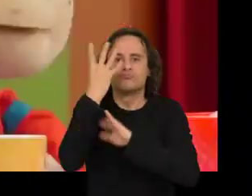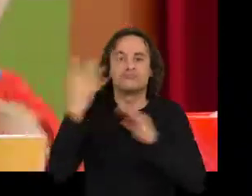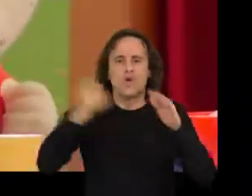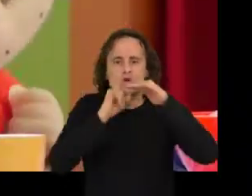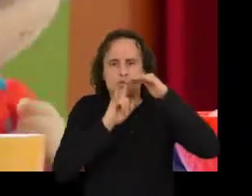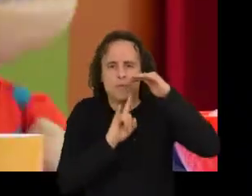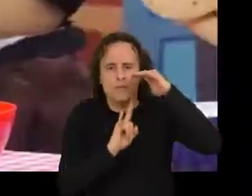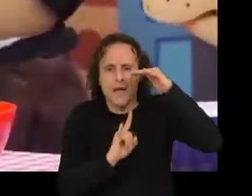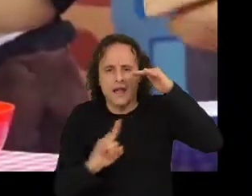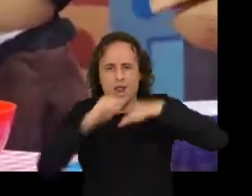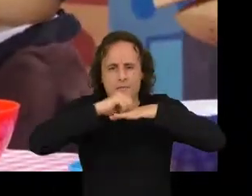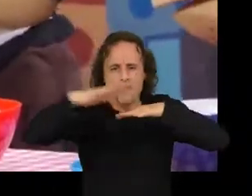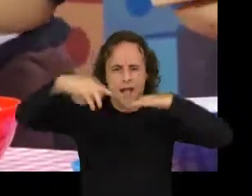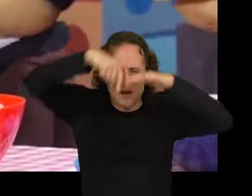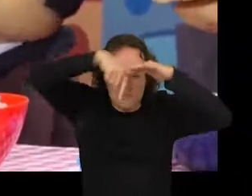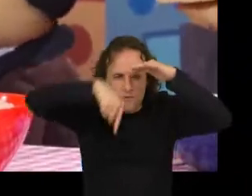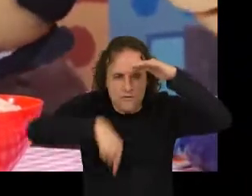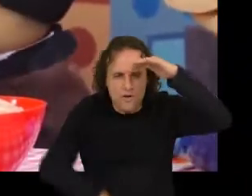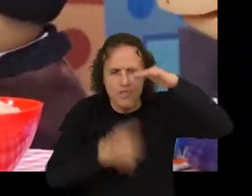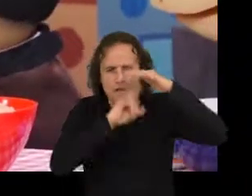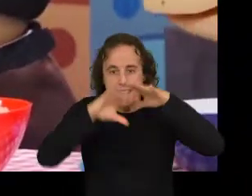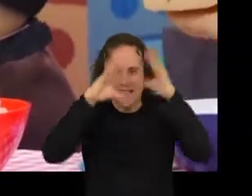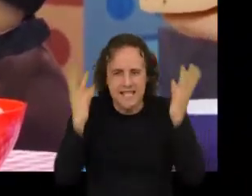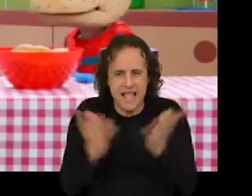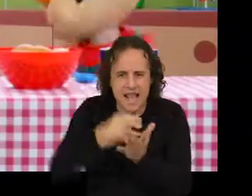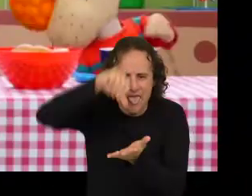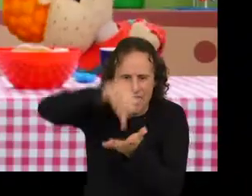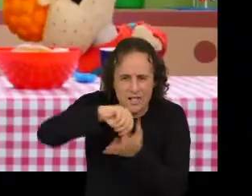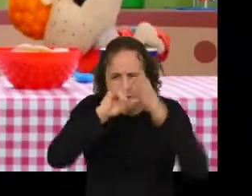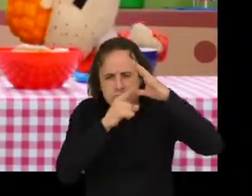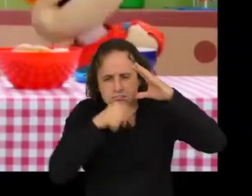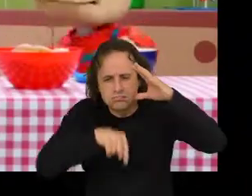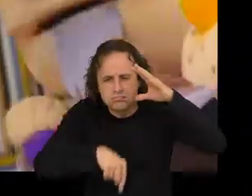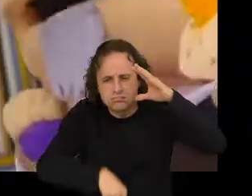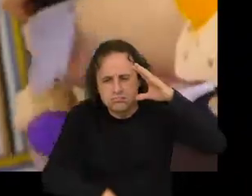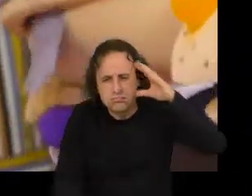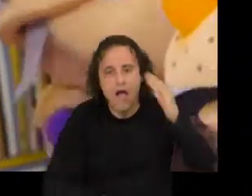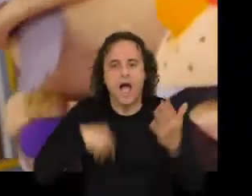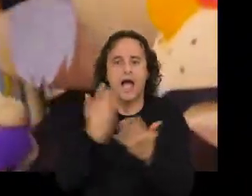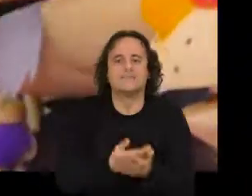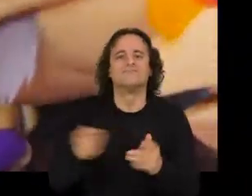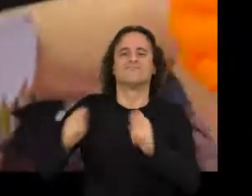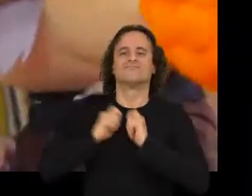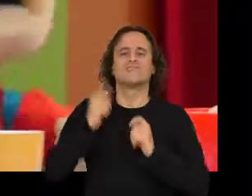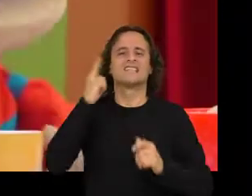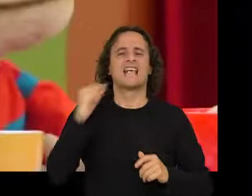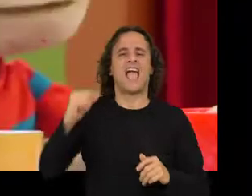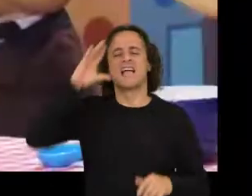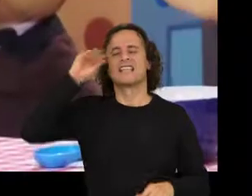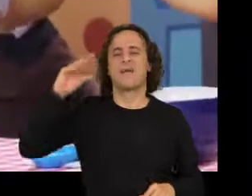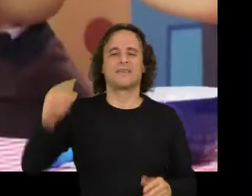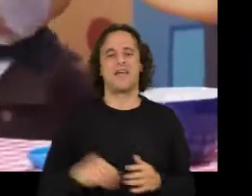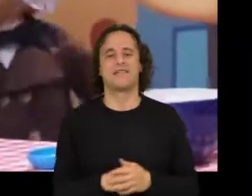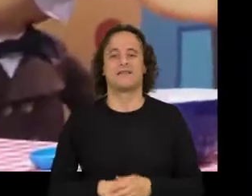furador. Un submarino que fura o fondo do mar y llega ao centro da terra. Llámanme Jim a Sabia.